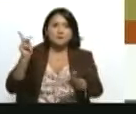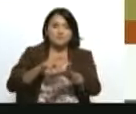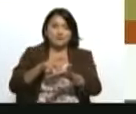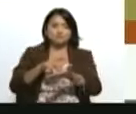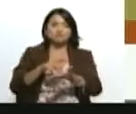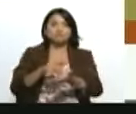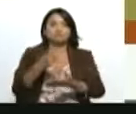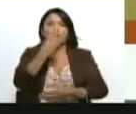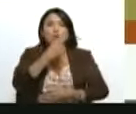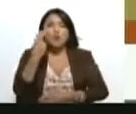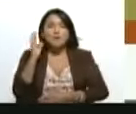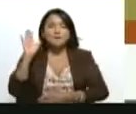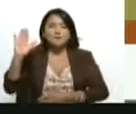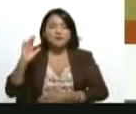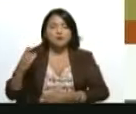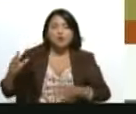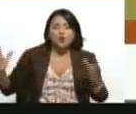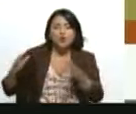juramentando.